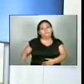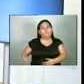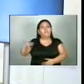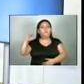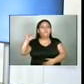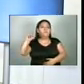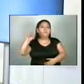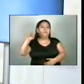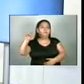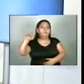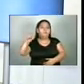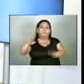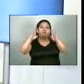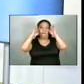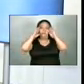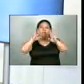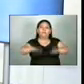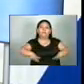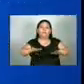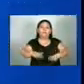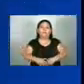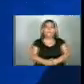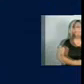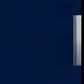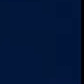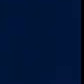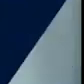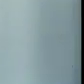Cepeda. Gracias por acompañarme en Acontecer Empresarial.